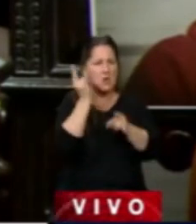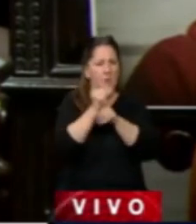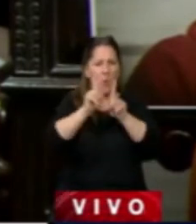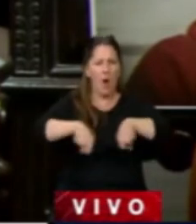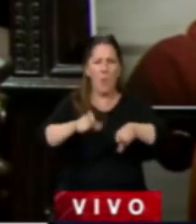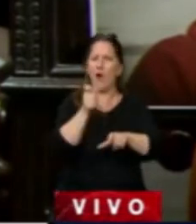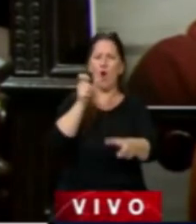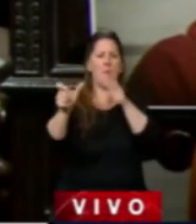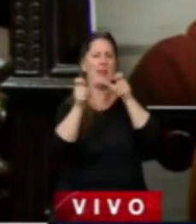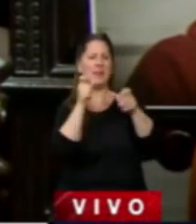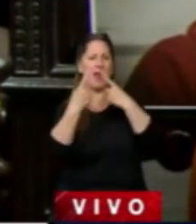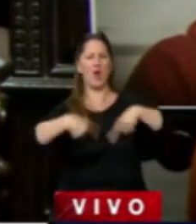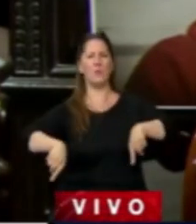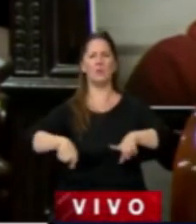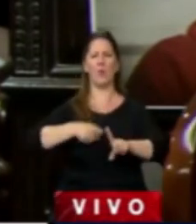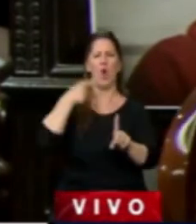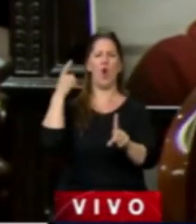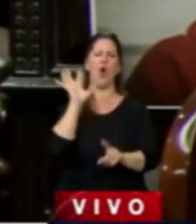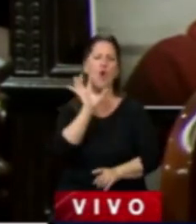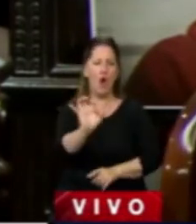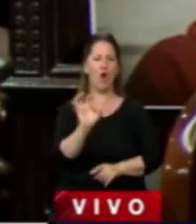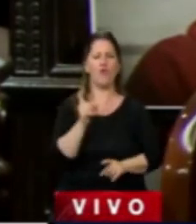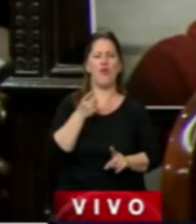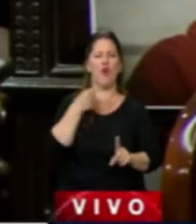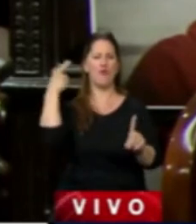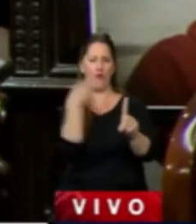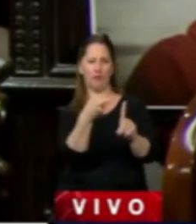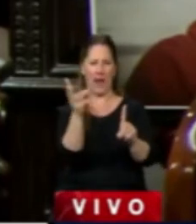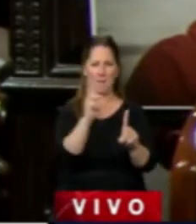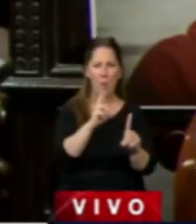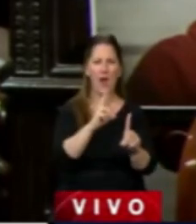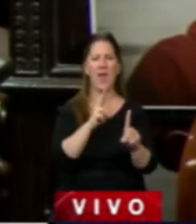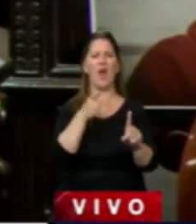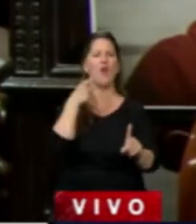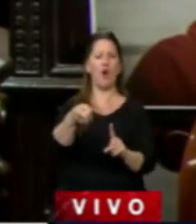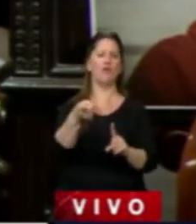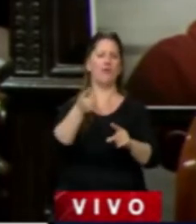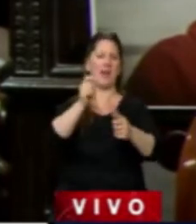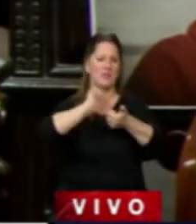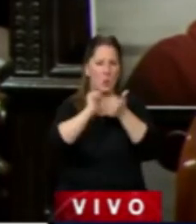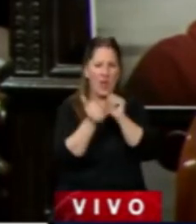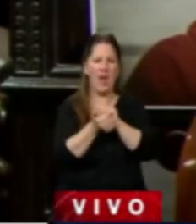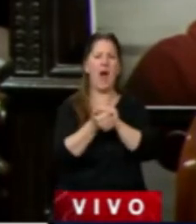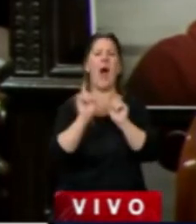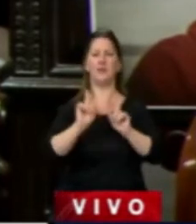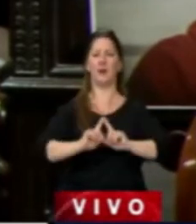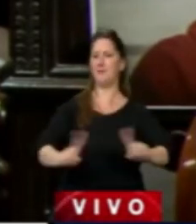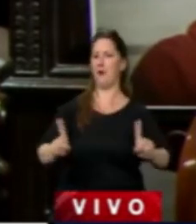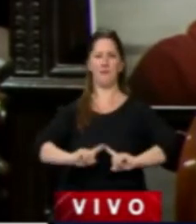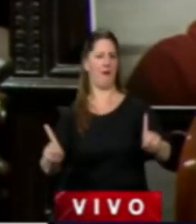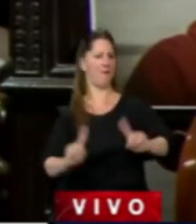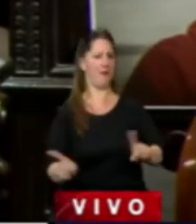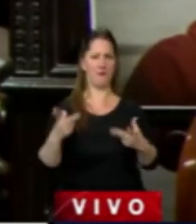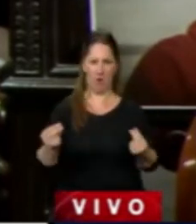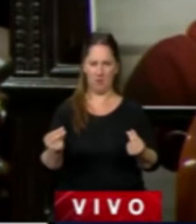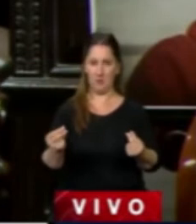hace comentarios homodiantes, misóginos, xenófobos, incluso negacionistas.